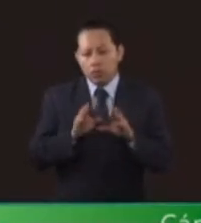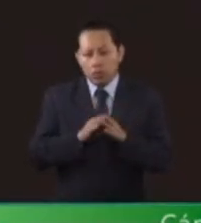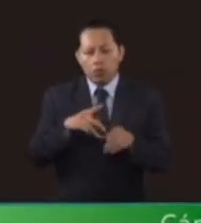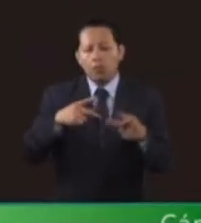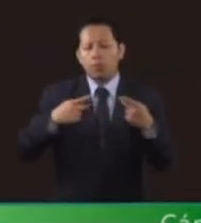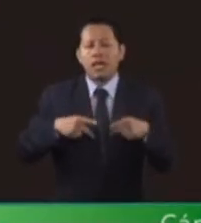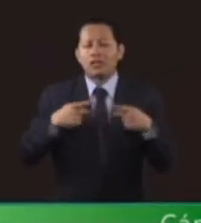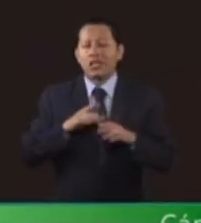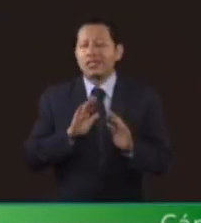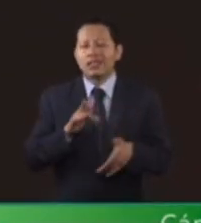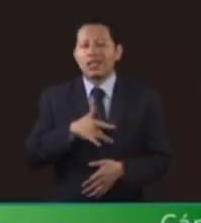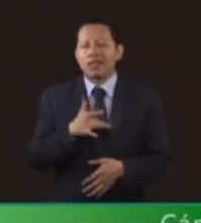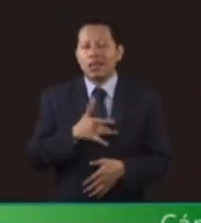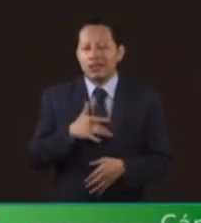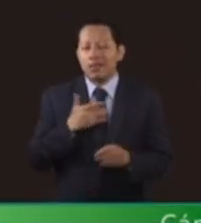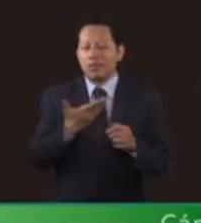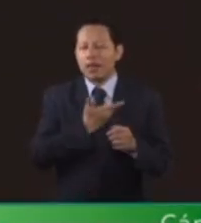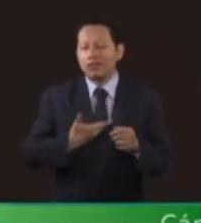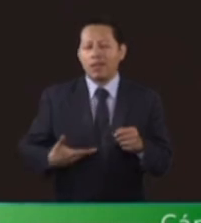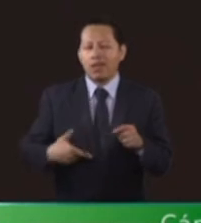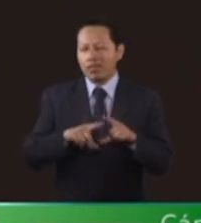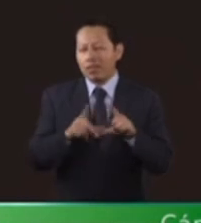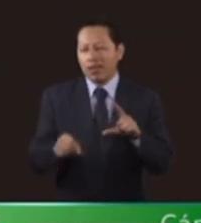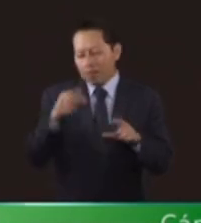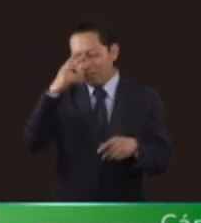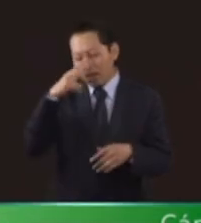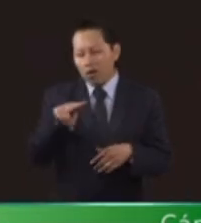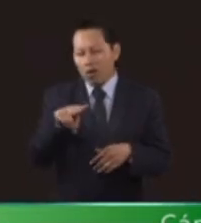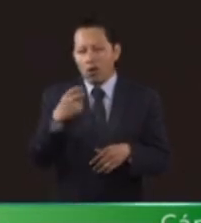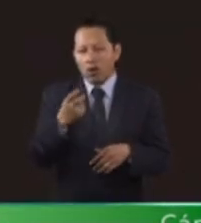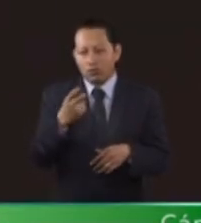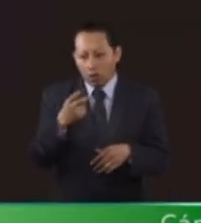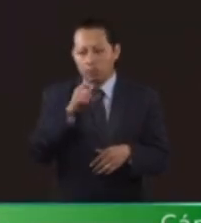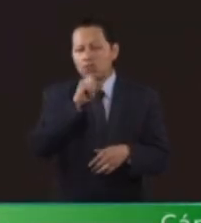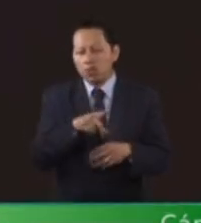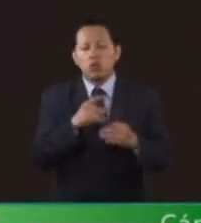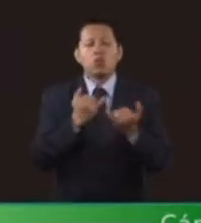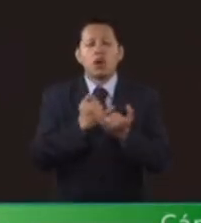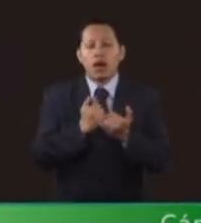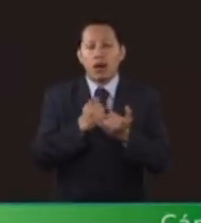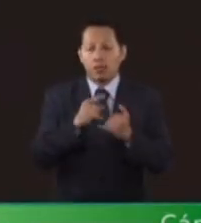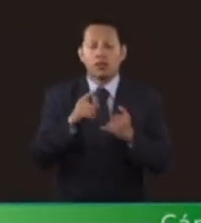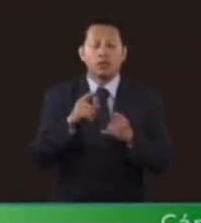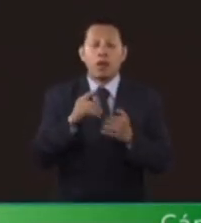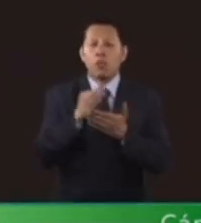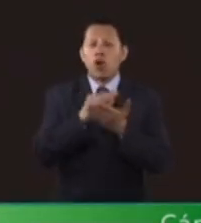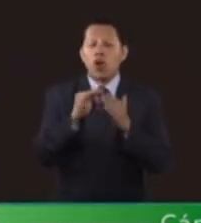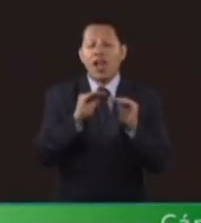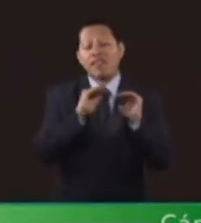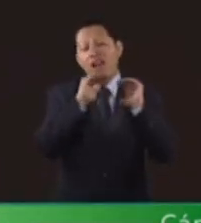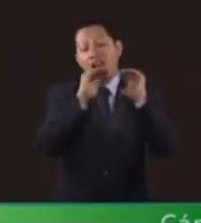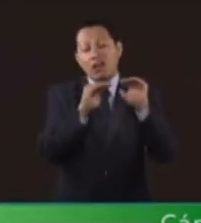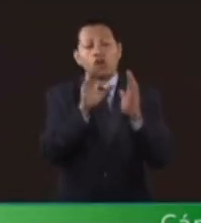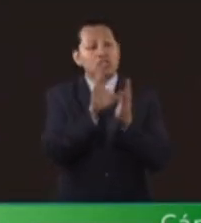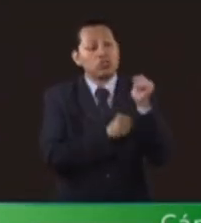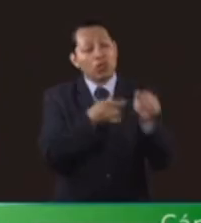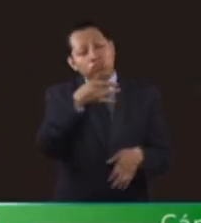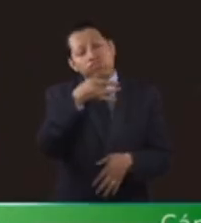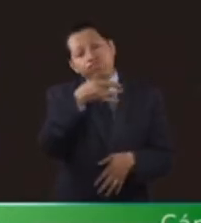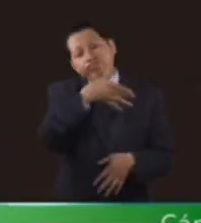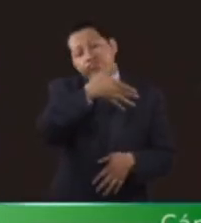ya se sienten presidentes de la república para asegurar la supremacía de morena sobre la Constitución